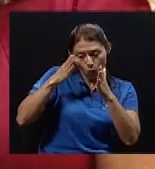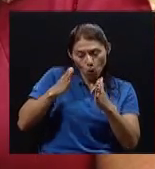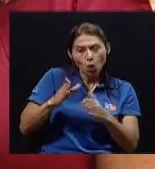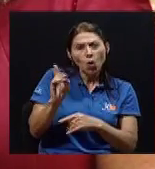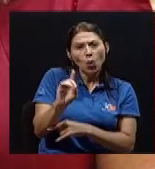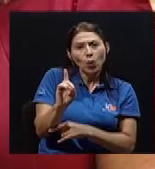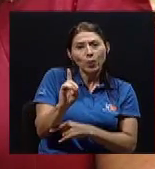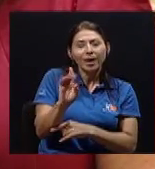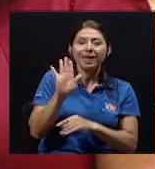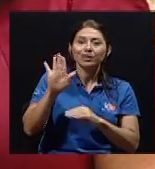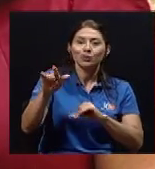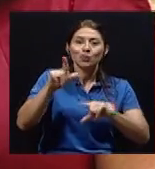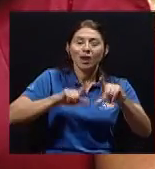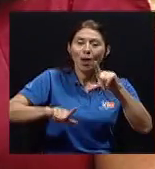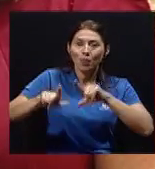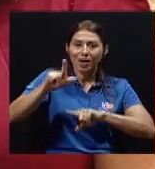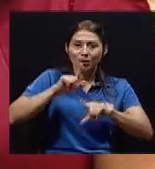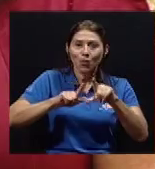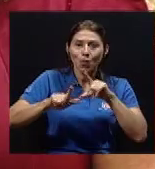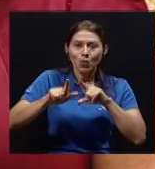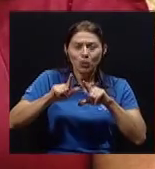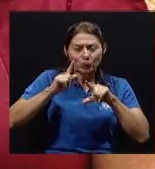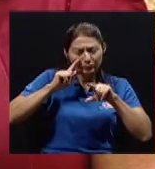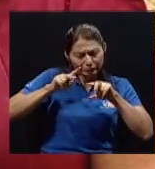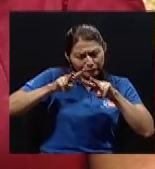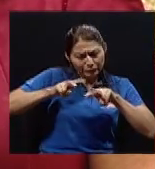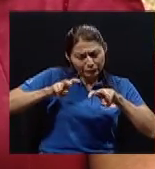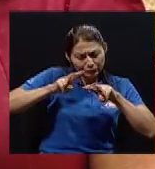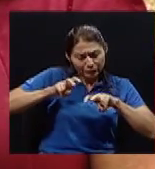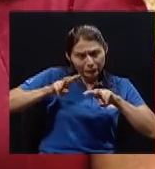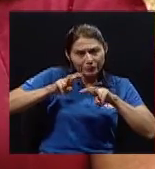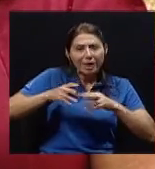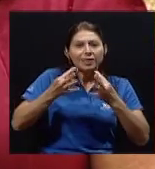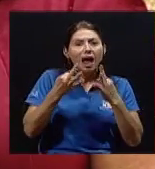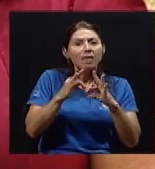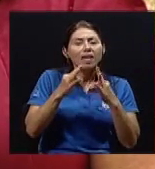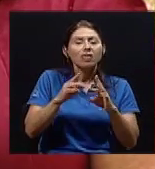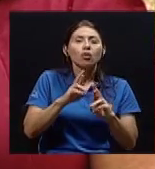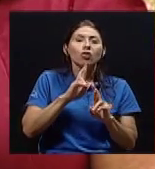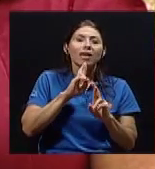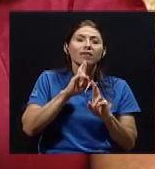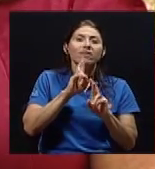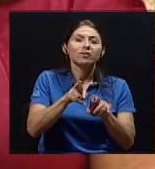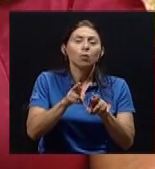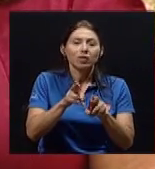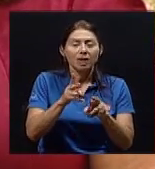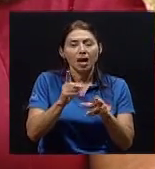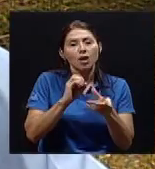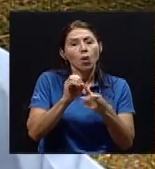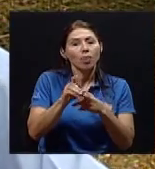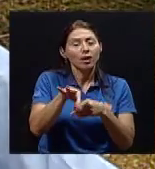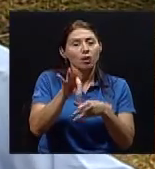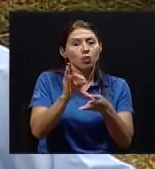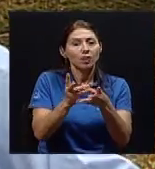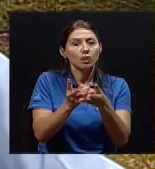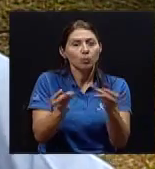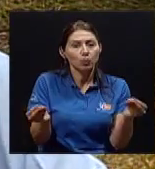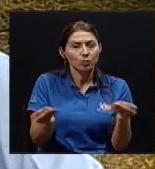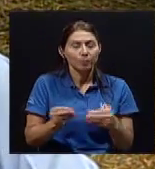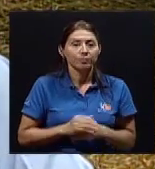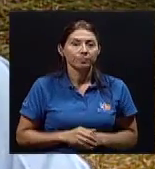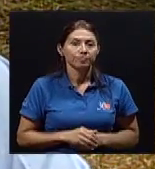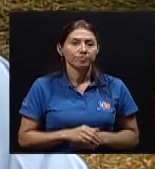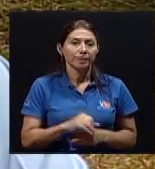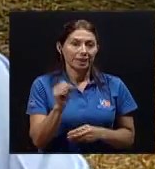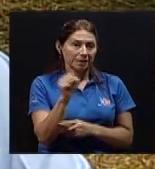de responder una o varias preguntas respecto a una determinada muestra. Sí, es